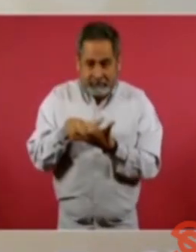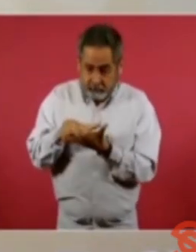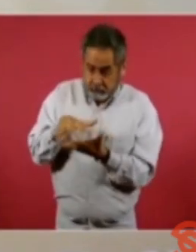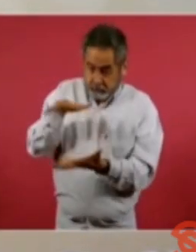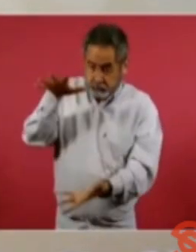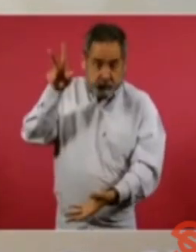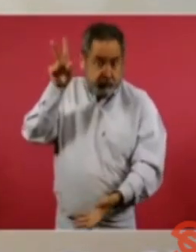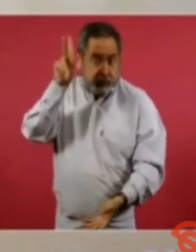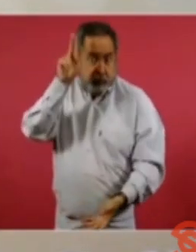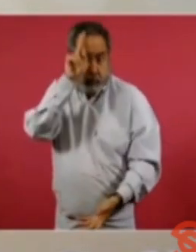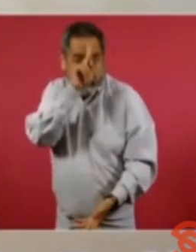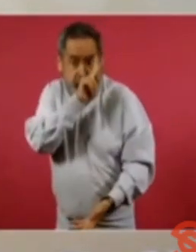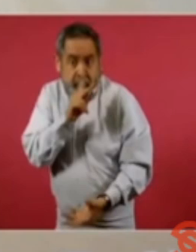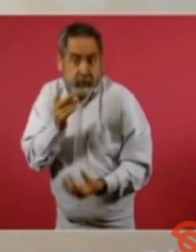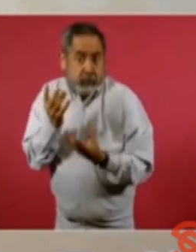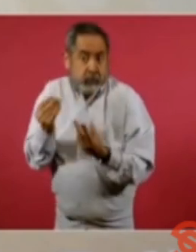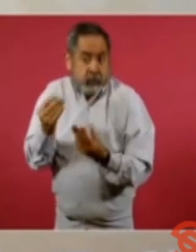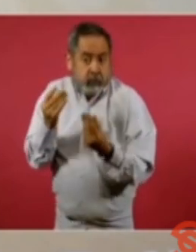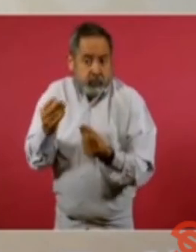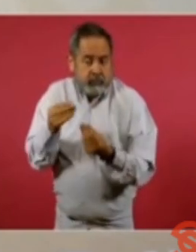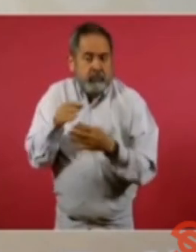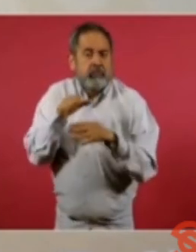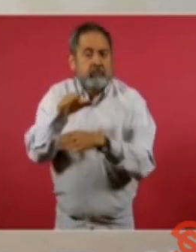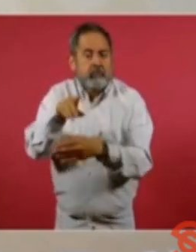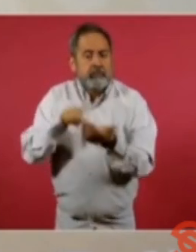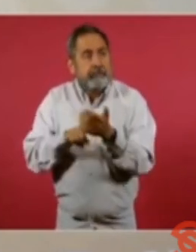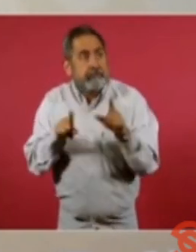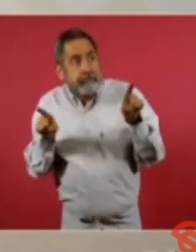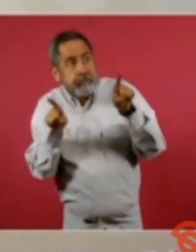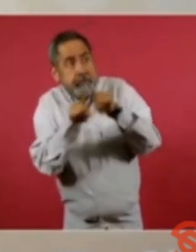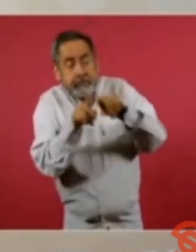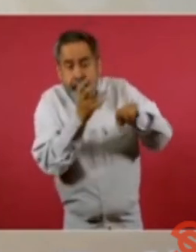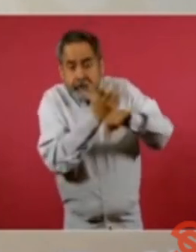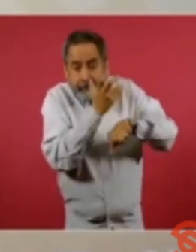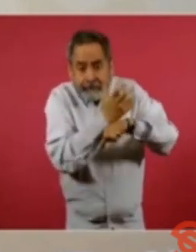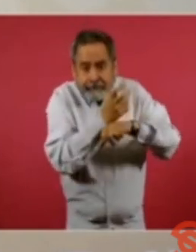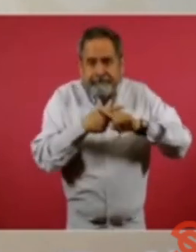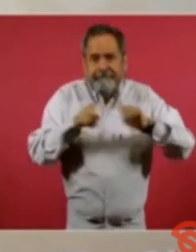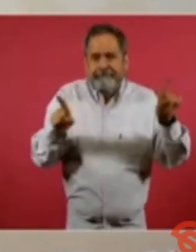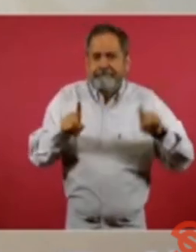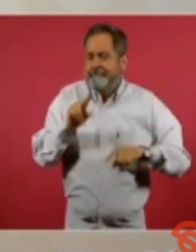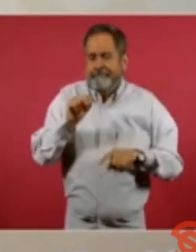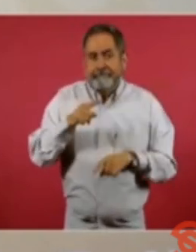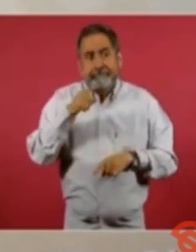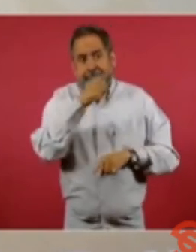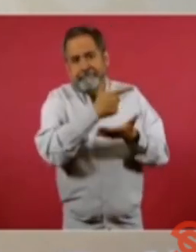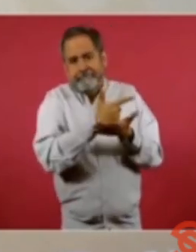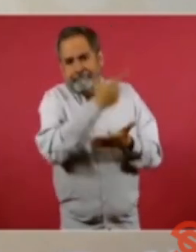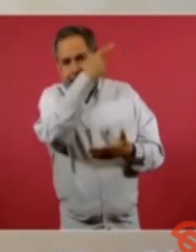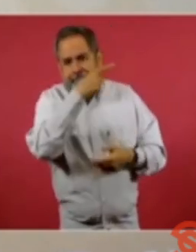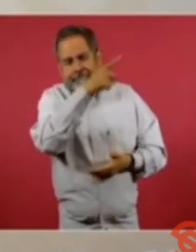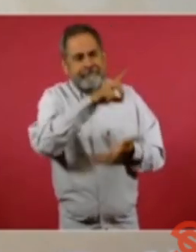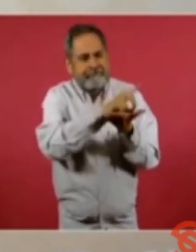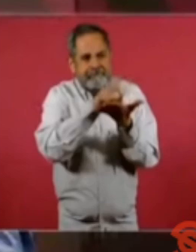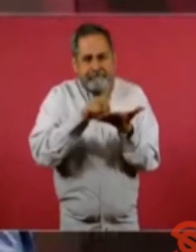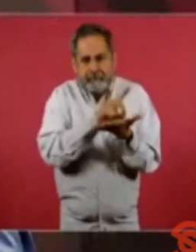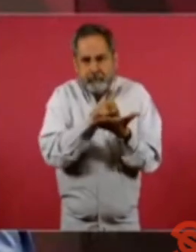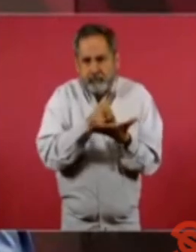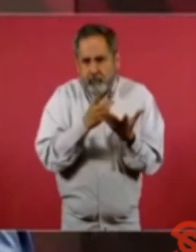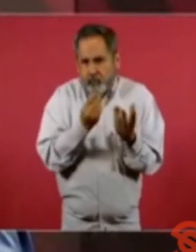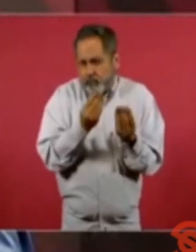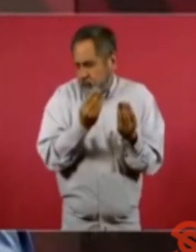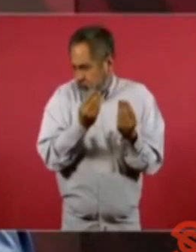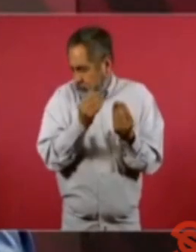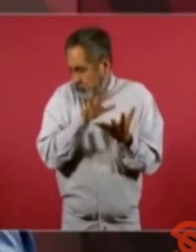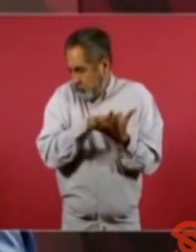proporcionalmente hablando, el mismo problema, el grave problema del consumo.